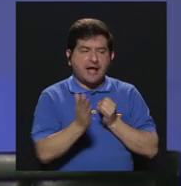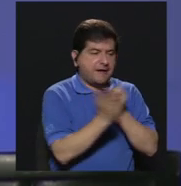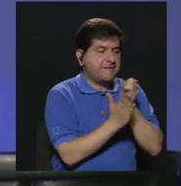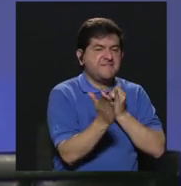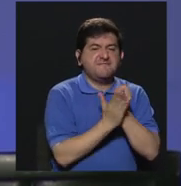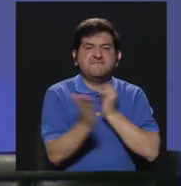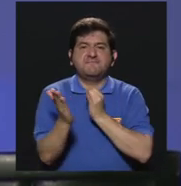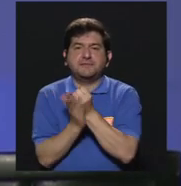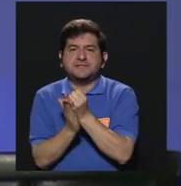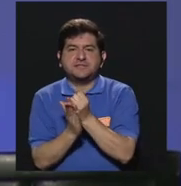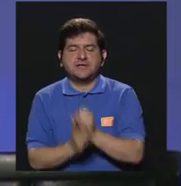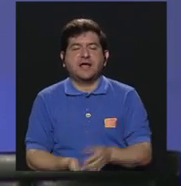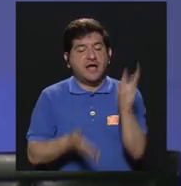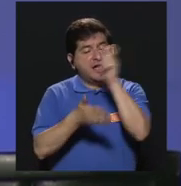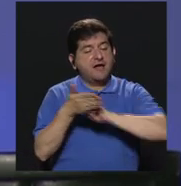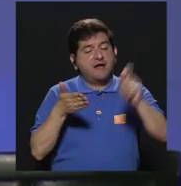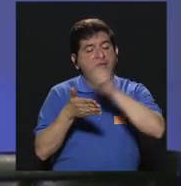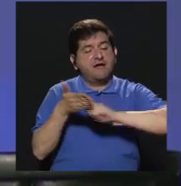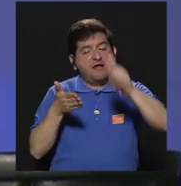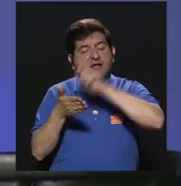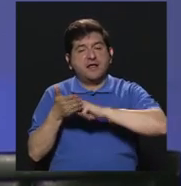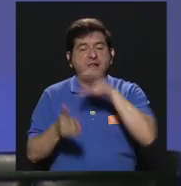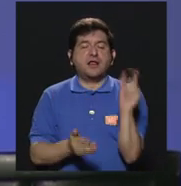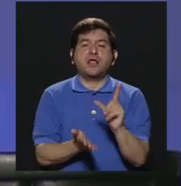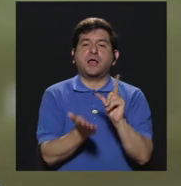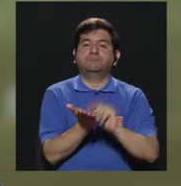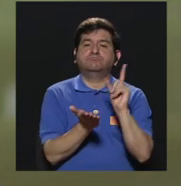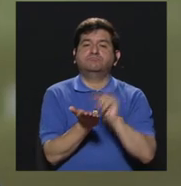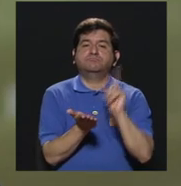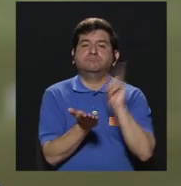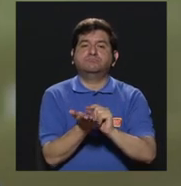investigar, escribir y publicar.